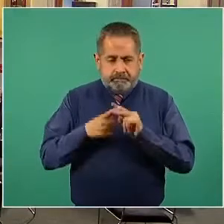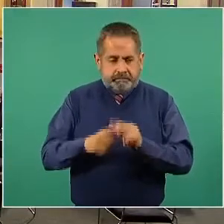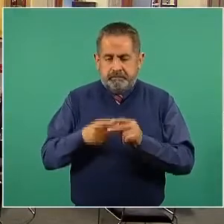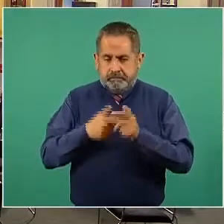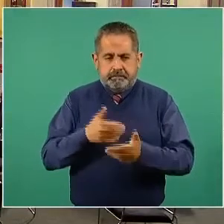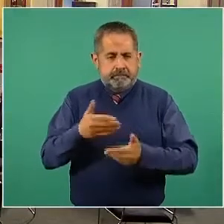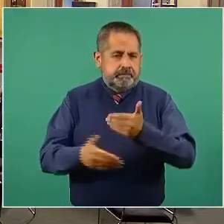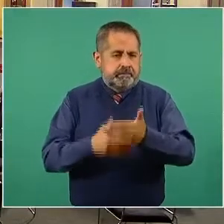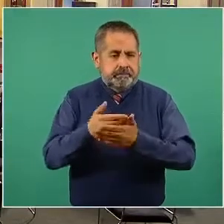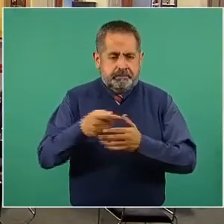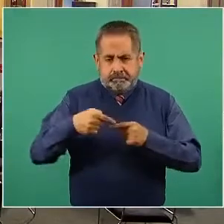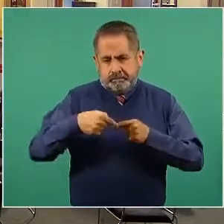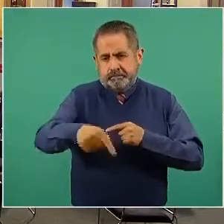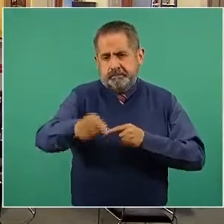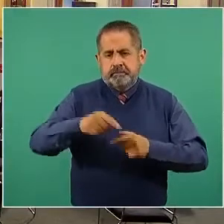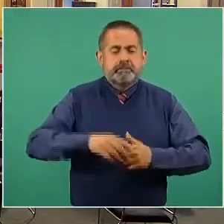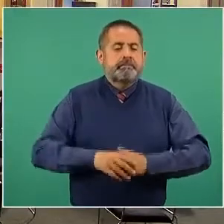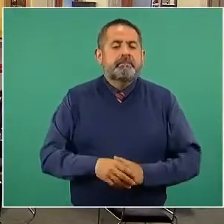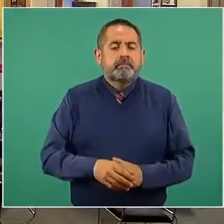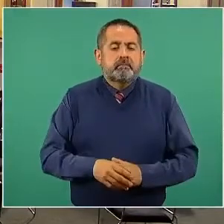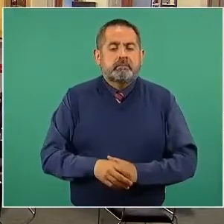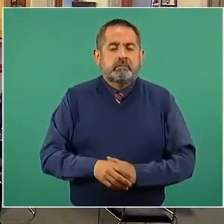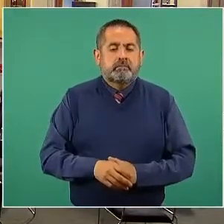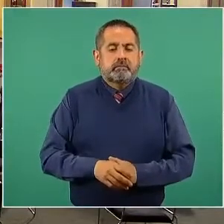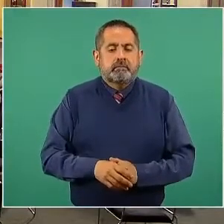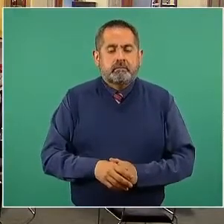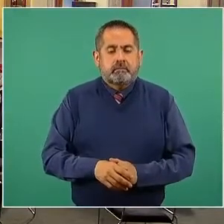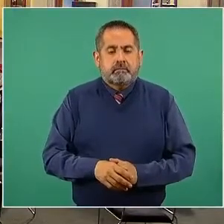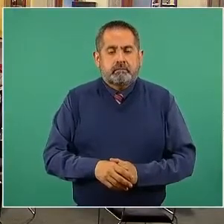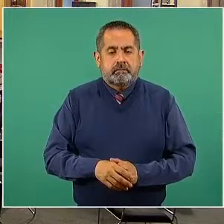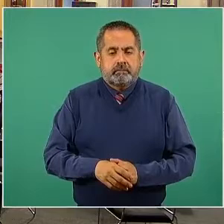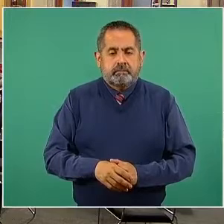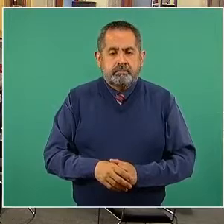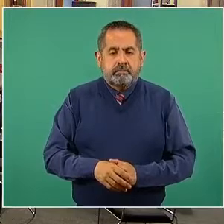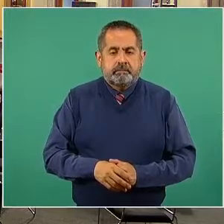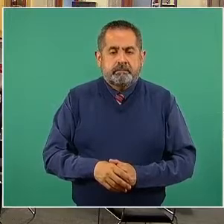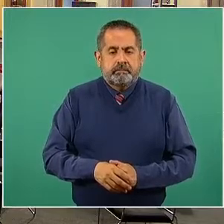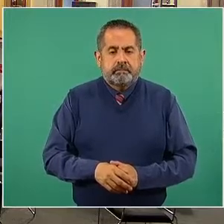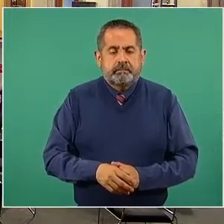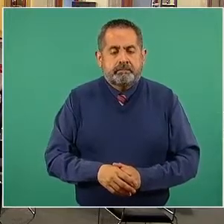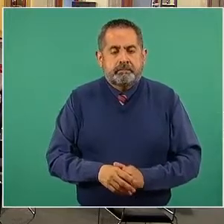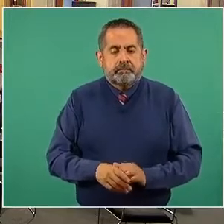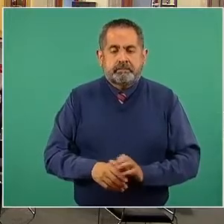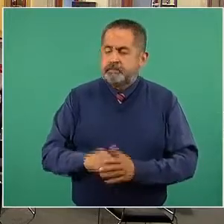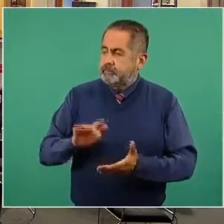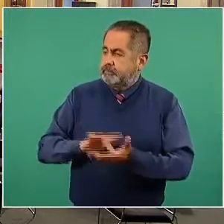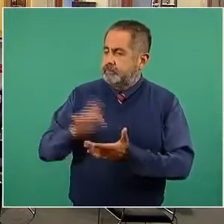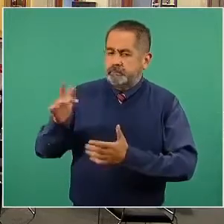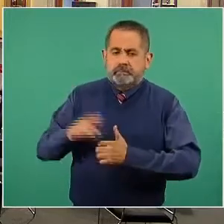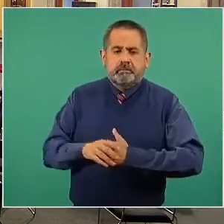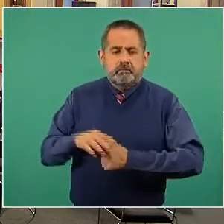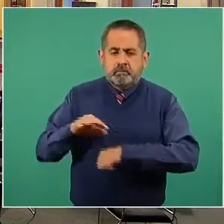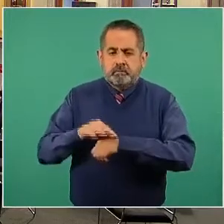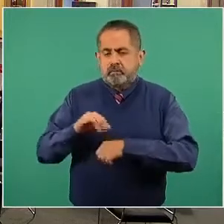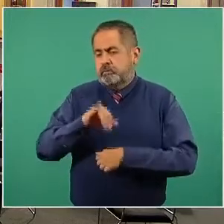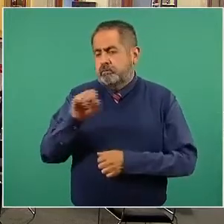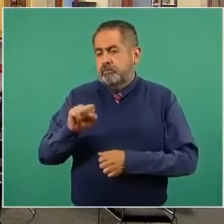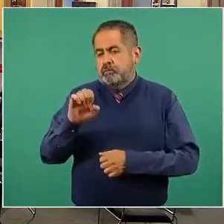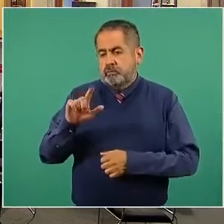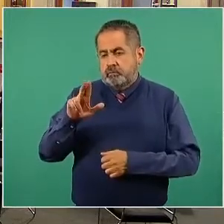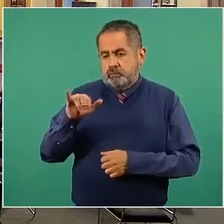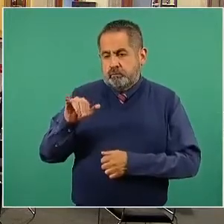actualizando en días siguientes esta información. Gracias, doctor José Luis